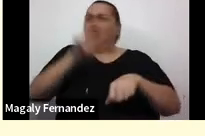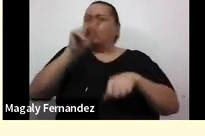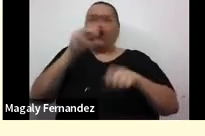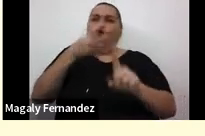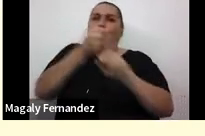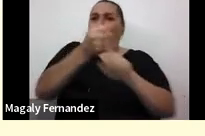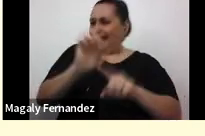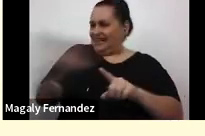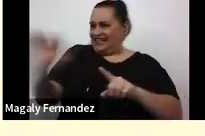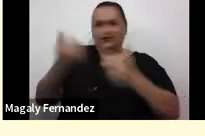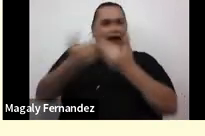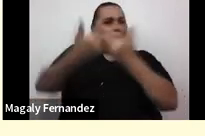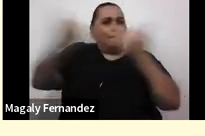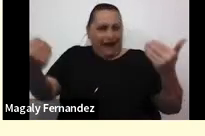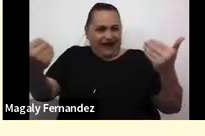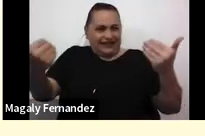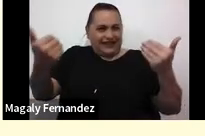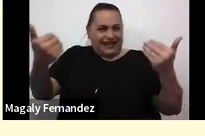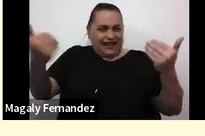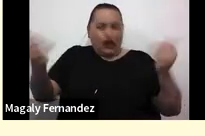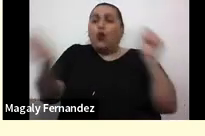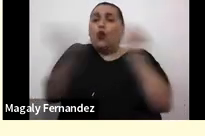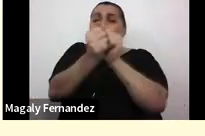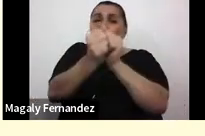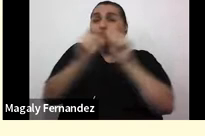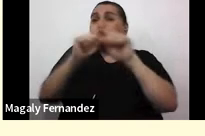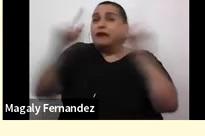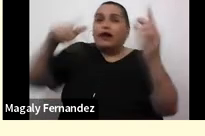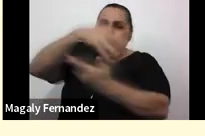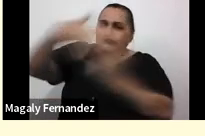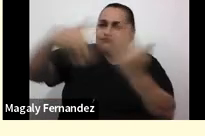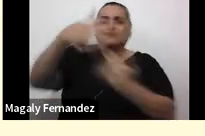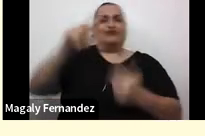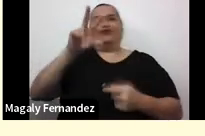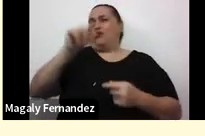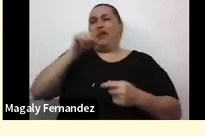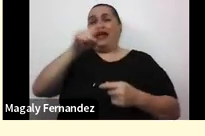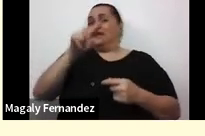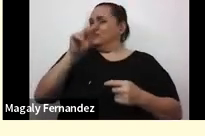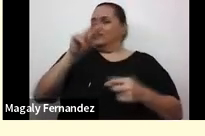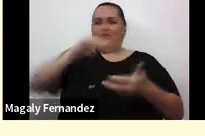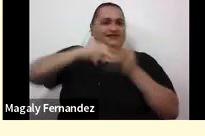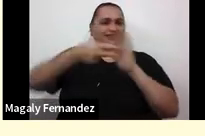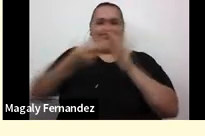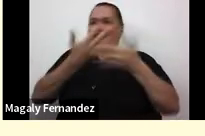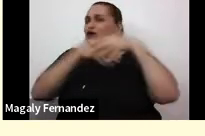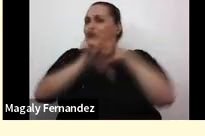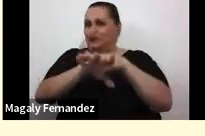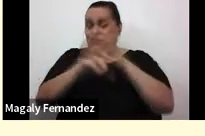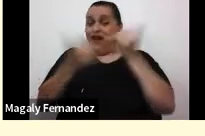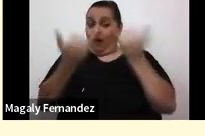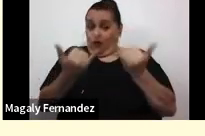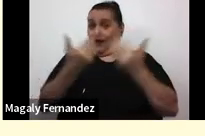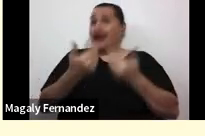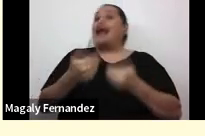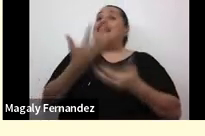entonces es como juntos pero no revueltos Y esto no es inclusión ahora está el concepto de inclusión que